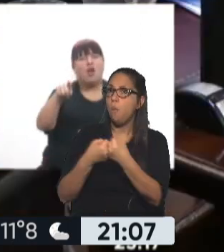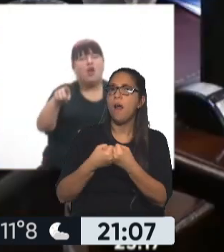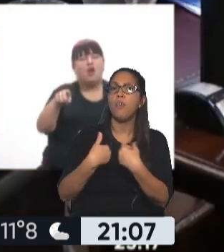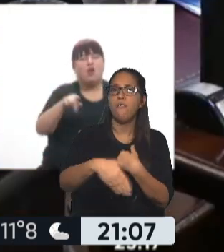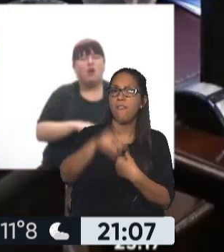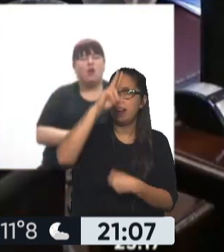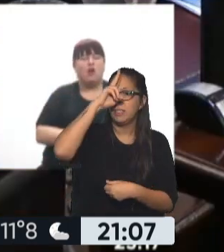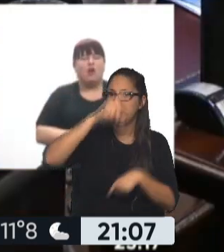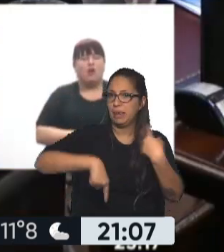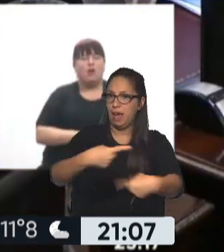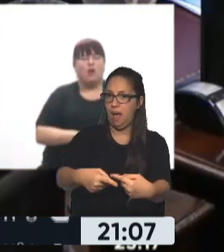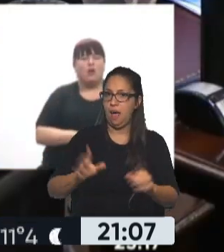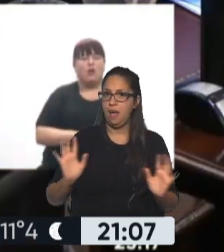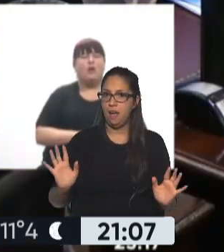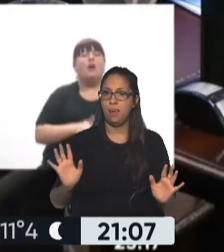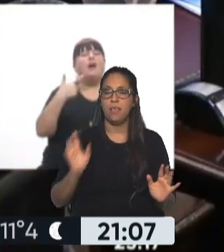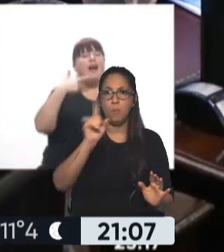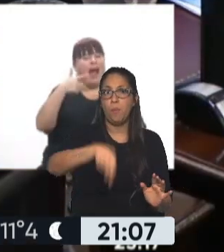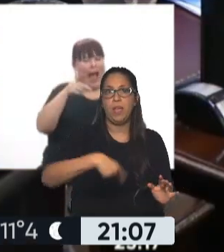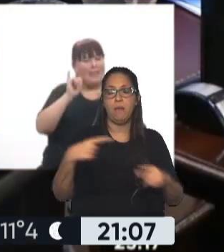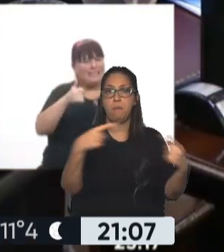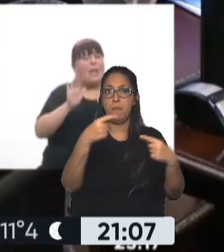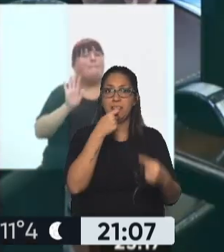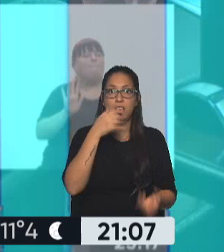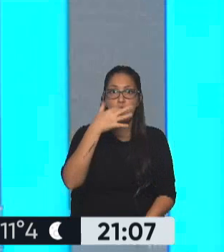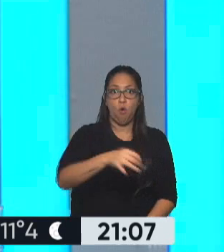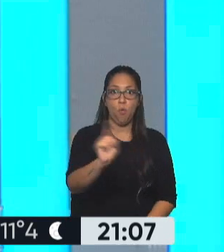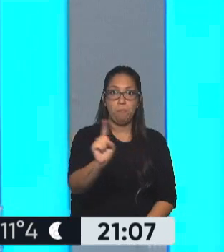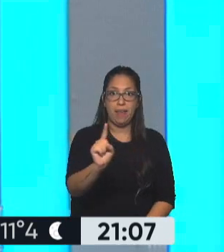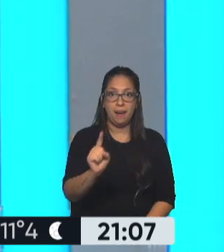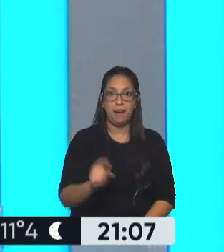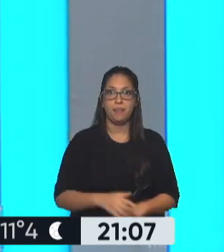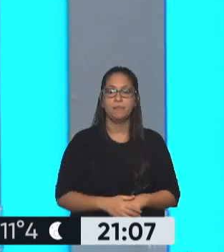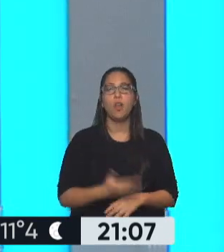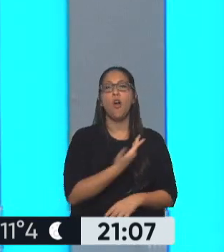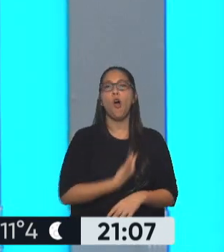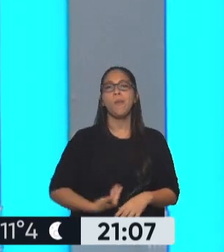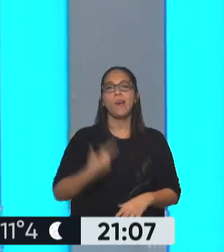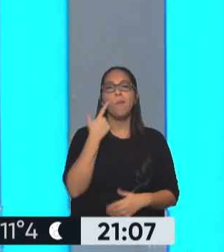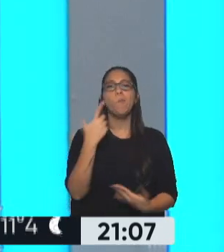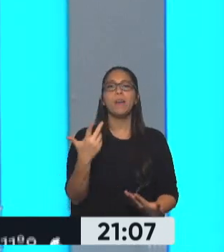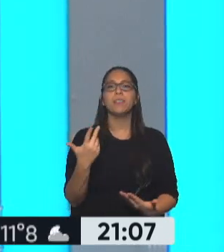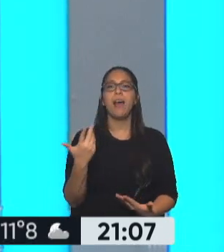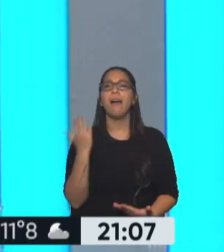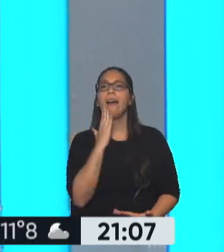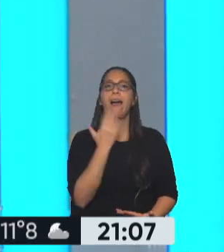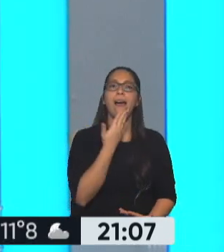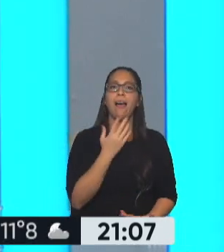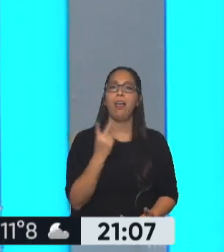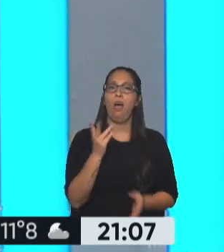posterior. Es que, digamos, yo diría esto, el gobierno muestra sus dos caras de modo constante,